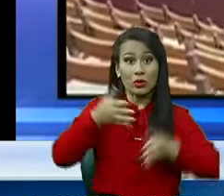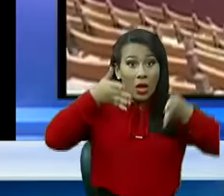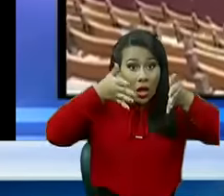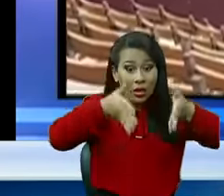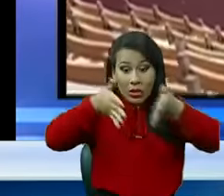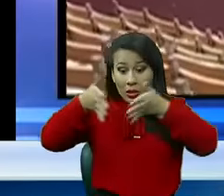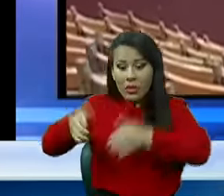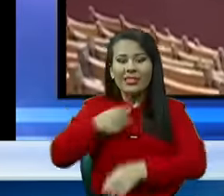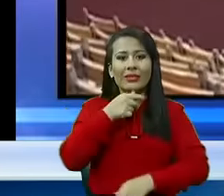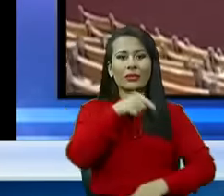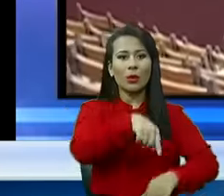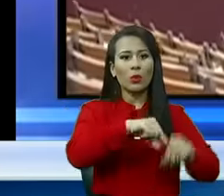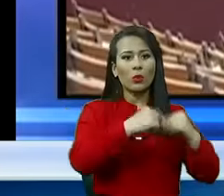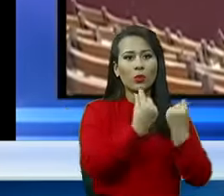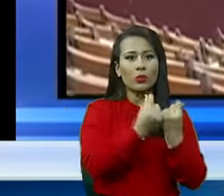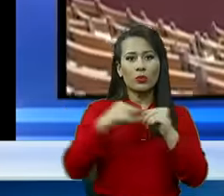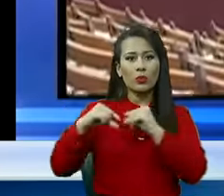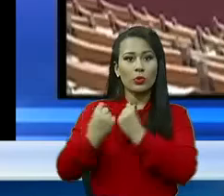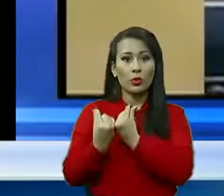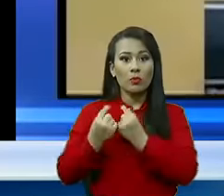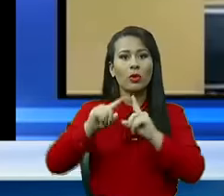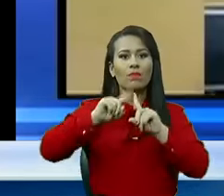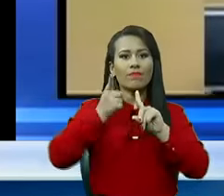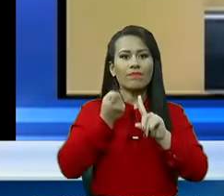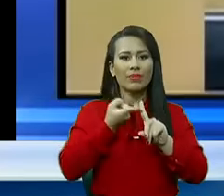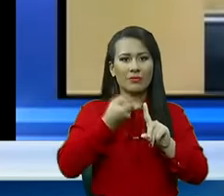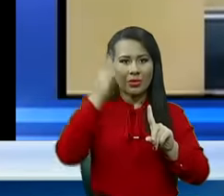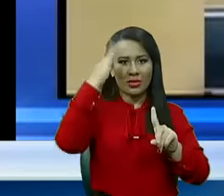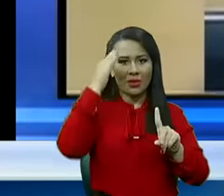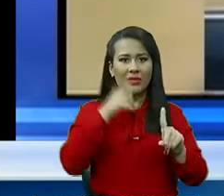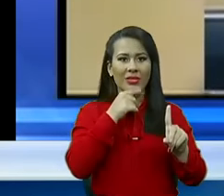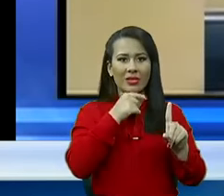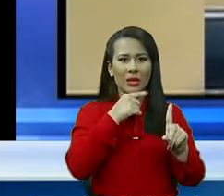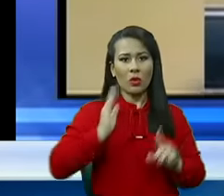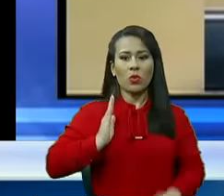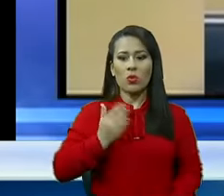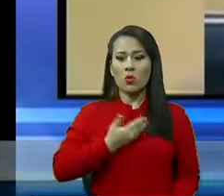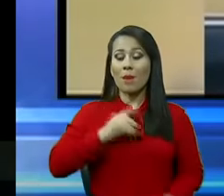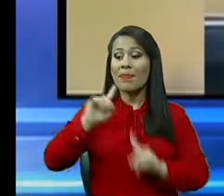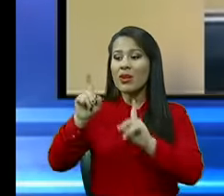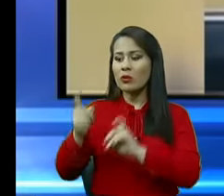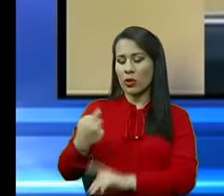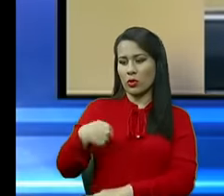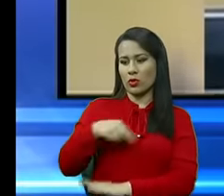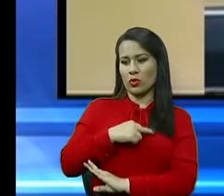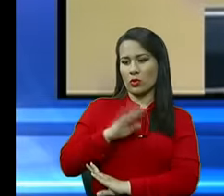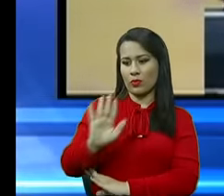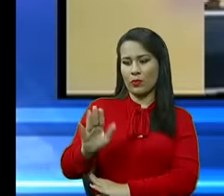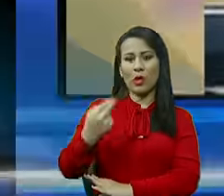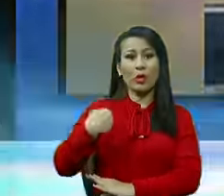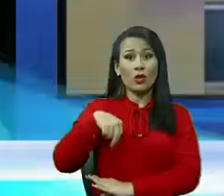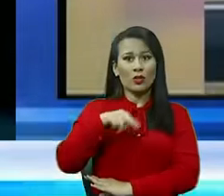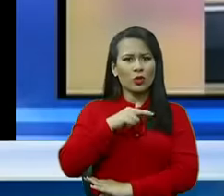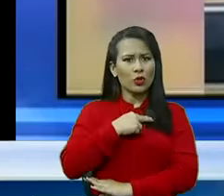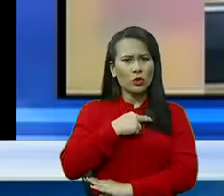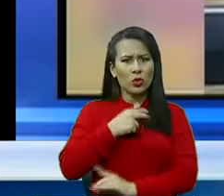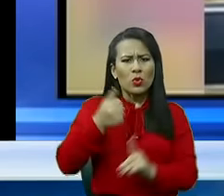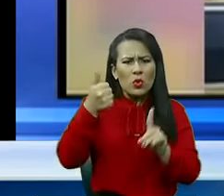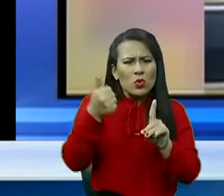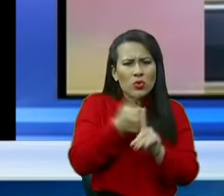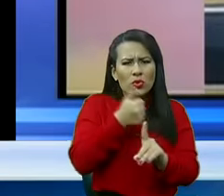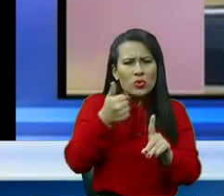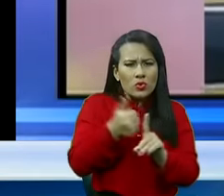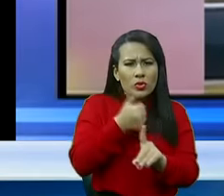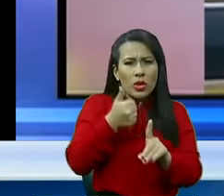estas agrupaciones obviamente primero saber nuestro punto de vista no descansaremos hasta dar con la identidad